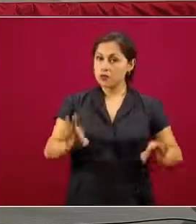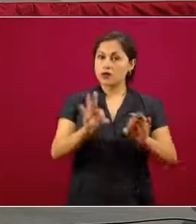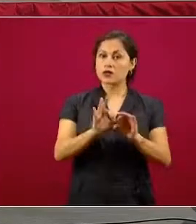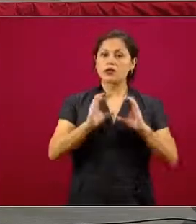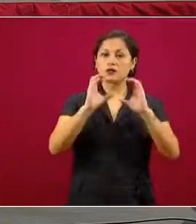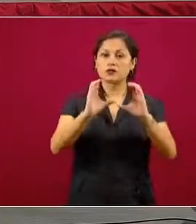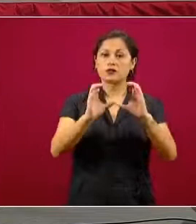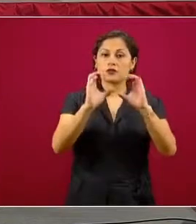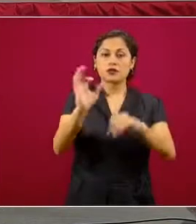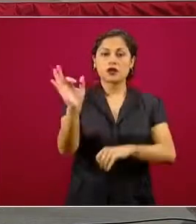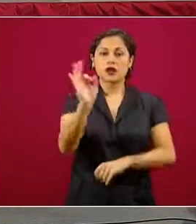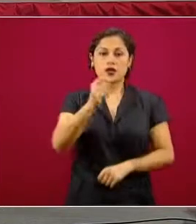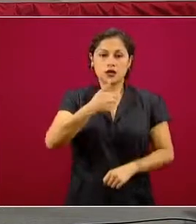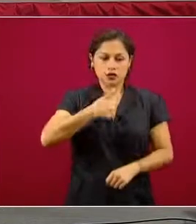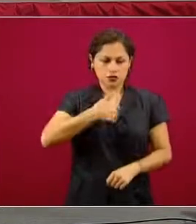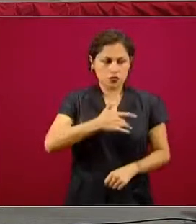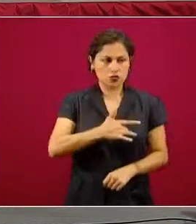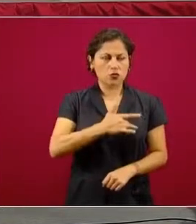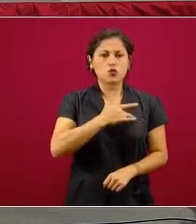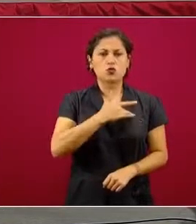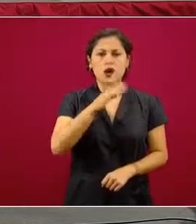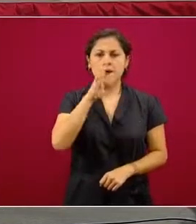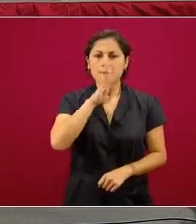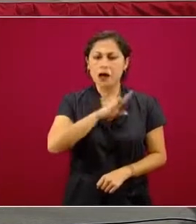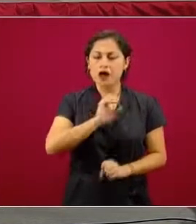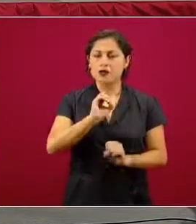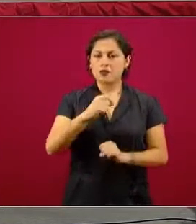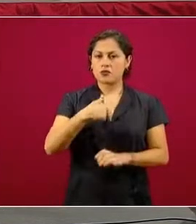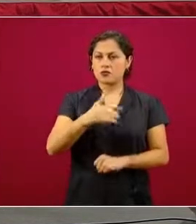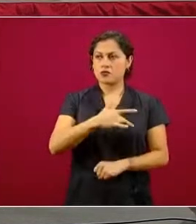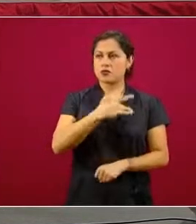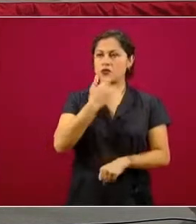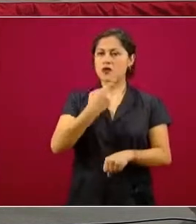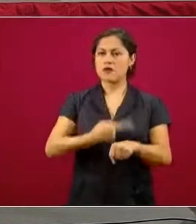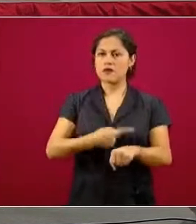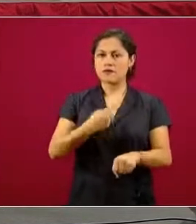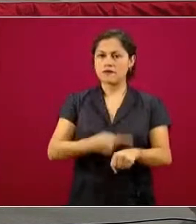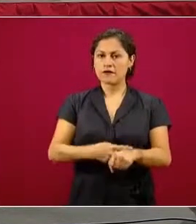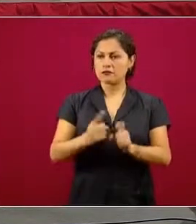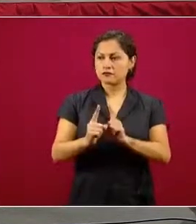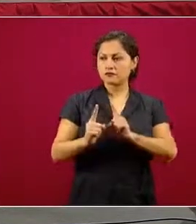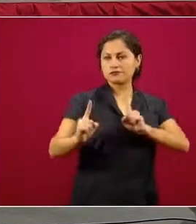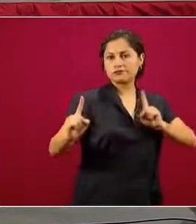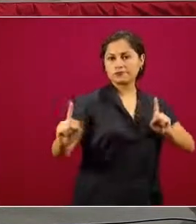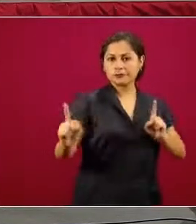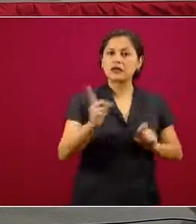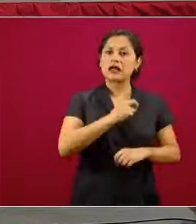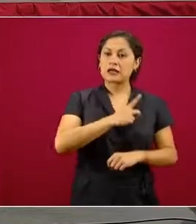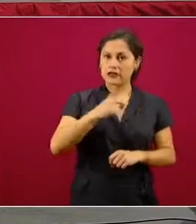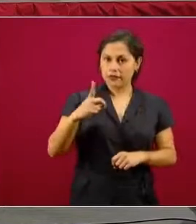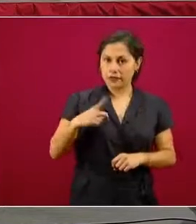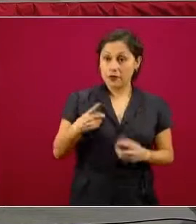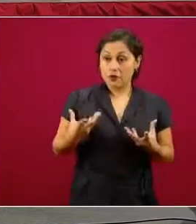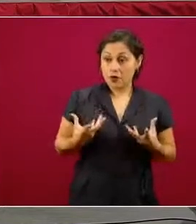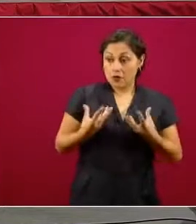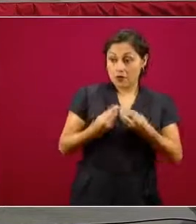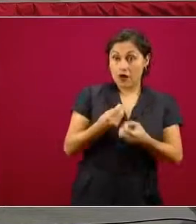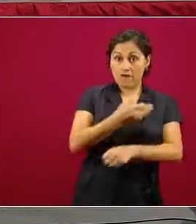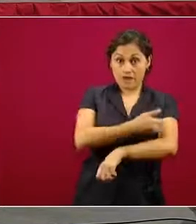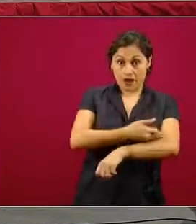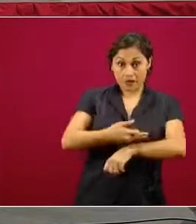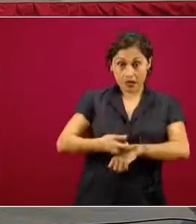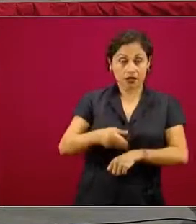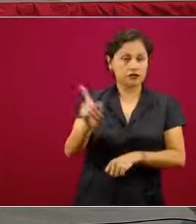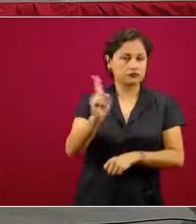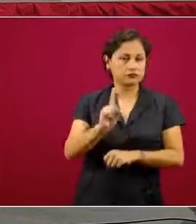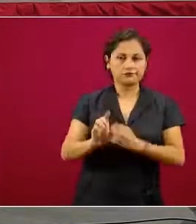debo de guardar no solo una sana distancia en relación a las personas que podrían estar cerca de mí como son mi familia,